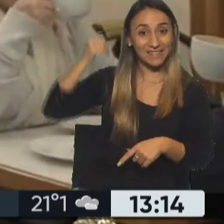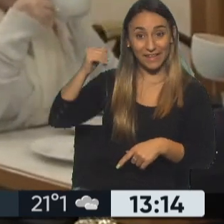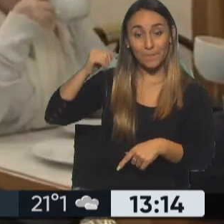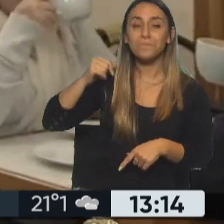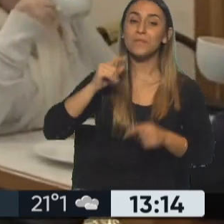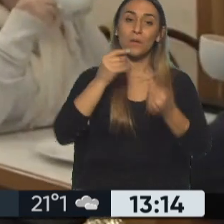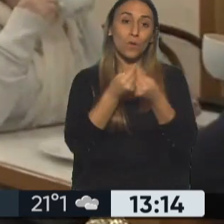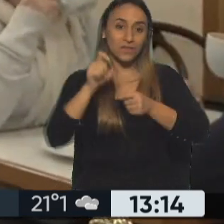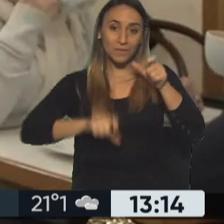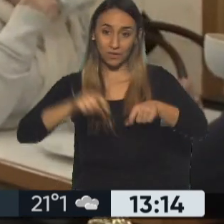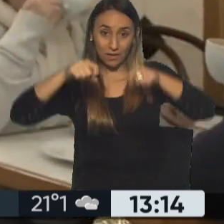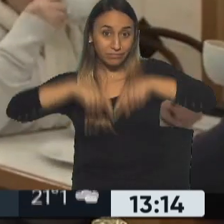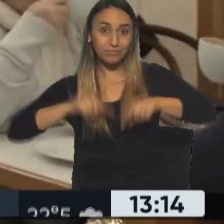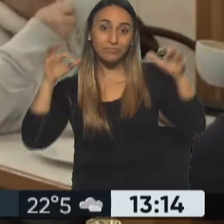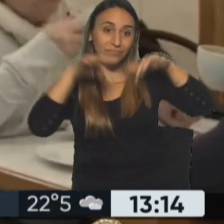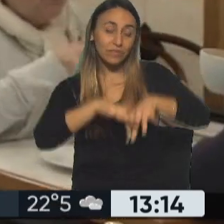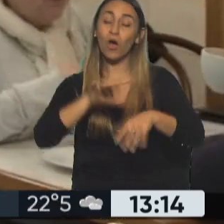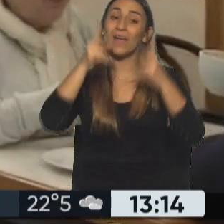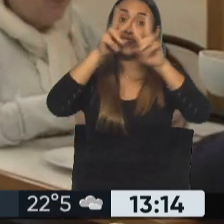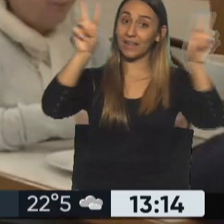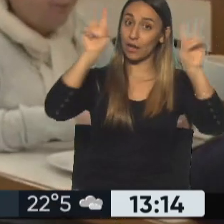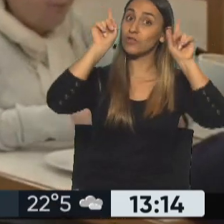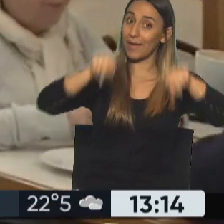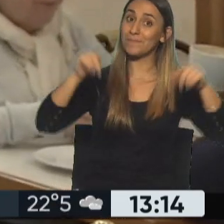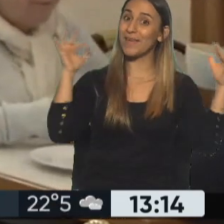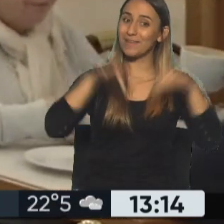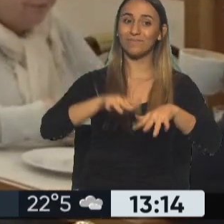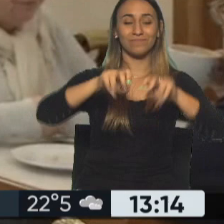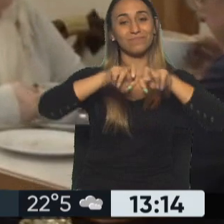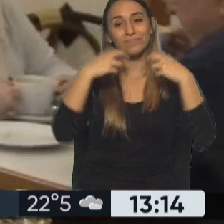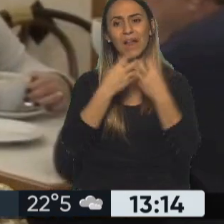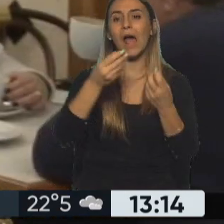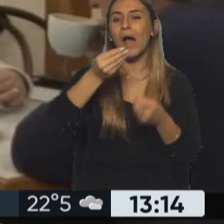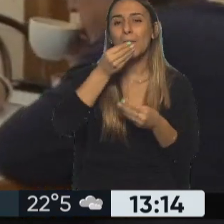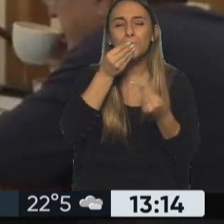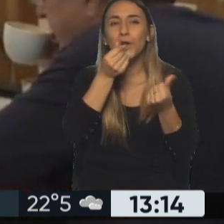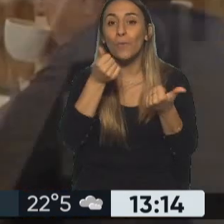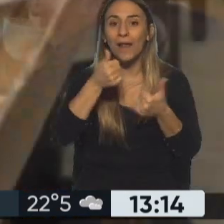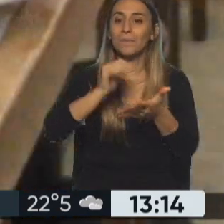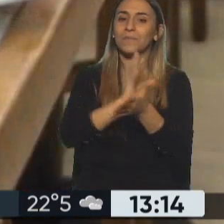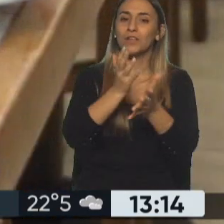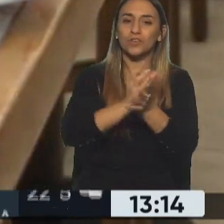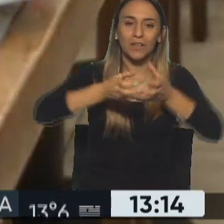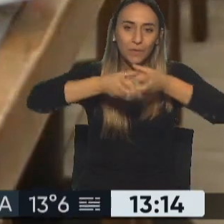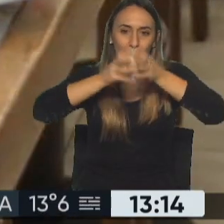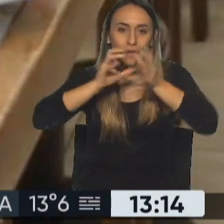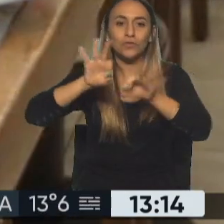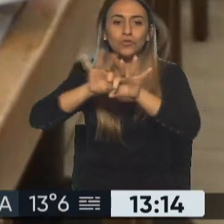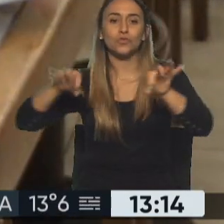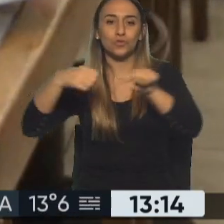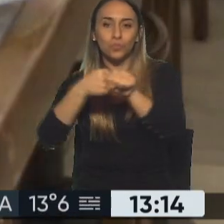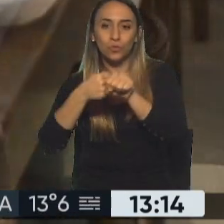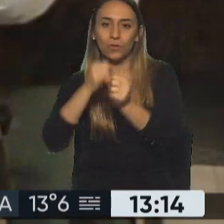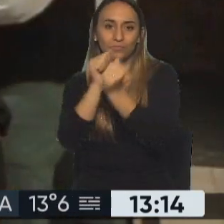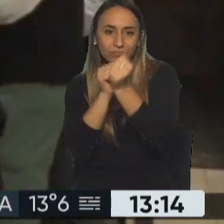propios y por ajenos gente de nuestro país y también extranjeros que vienen a probar el exquisito chocolate con churros que se fabrica